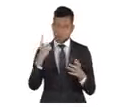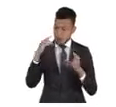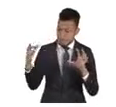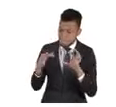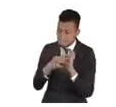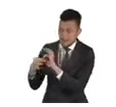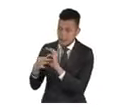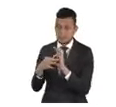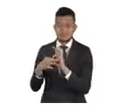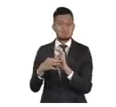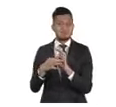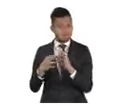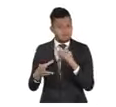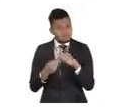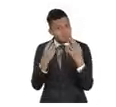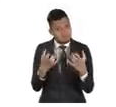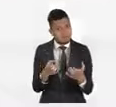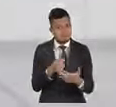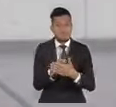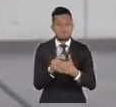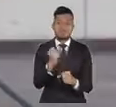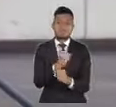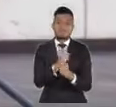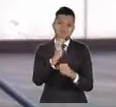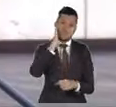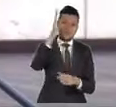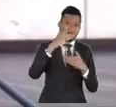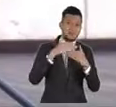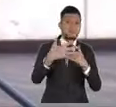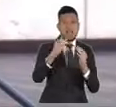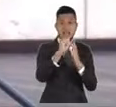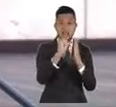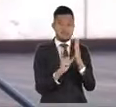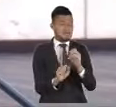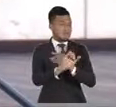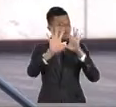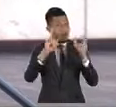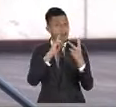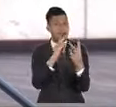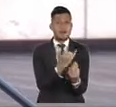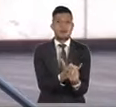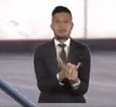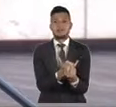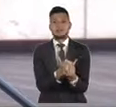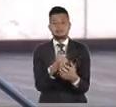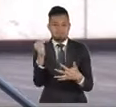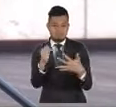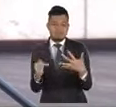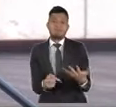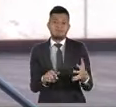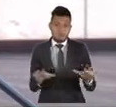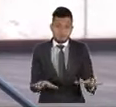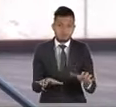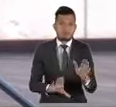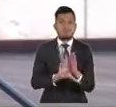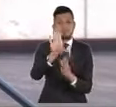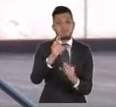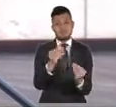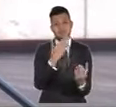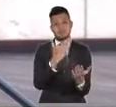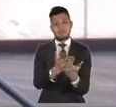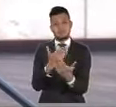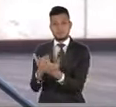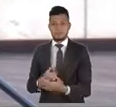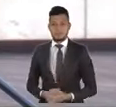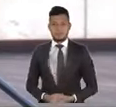y con ganas de trabajar al futuro poniendo una agenda clara y concreta para que las cosas salgan adelante. Muchísimas gracias.